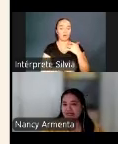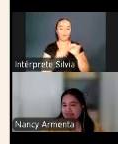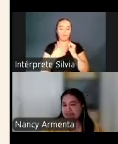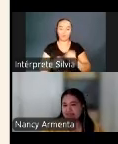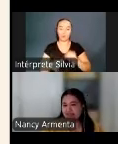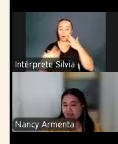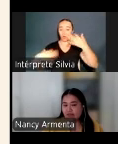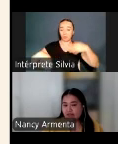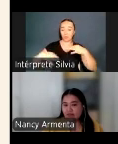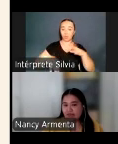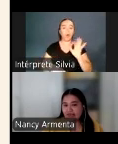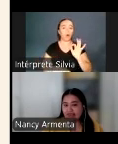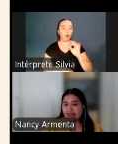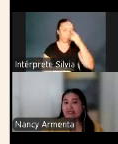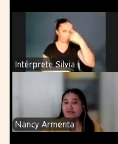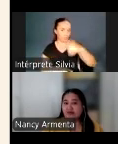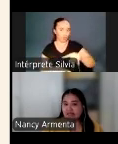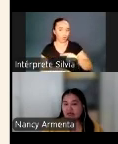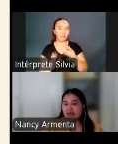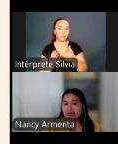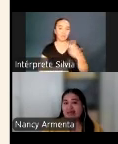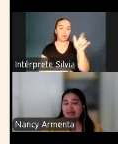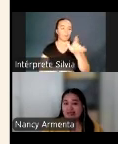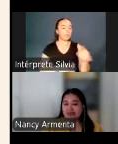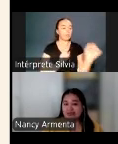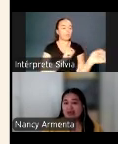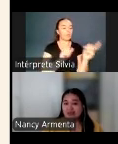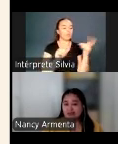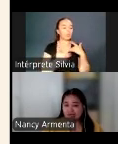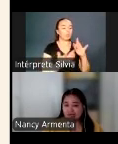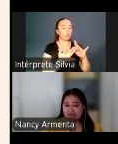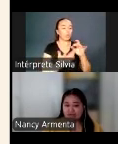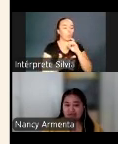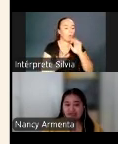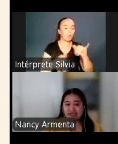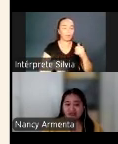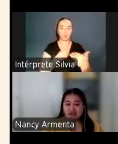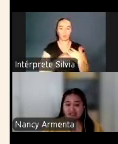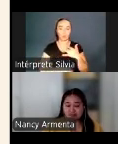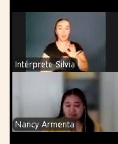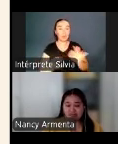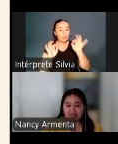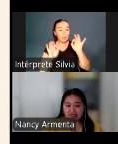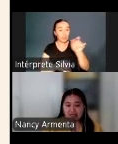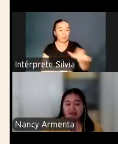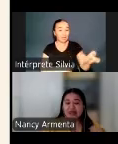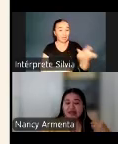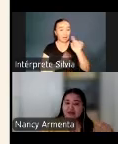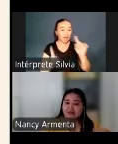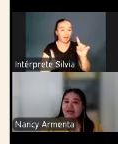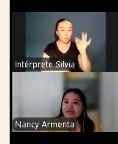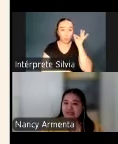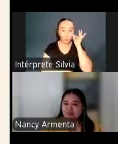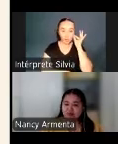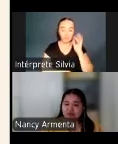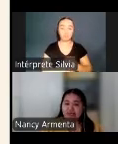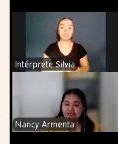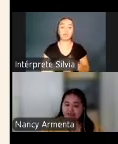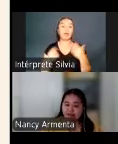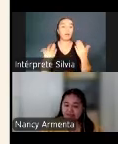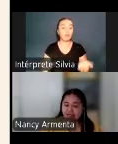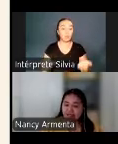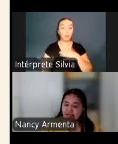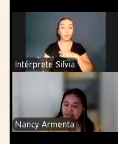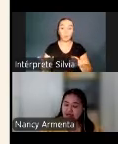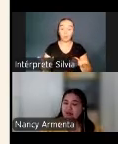manera en que se atiende a la población migrante y en particular en el caso de las mujeres. Entonces, se pueden generar mecanismos